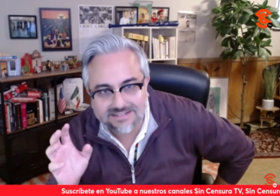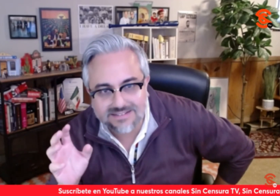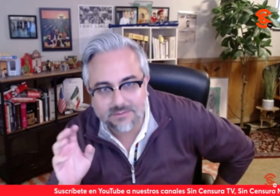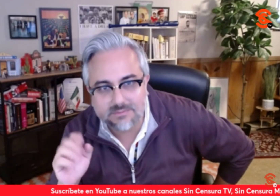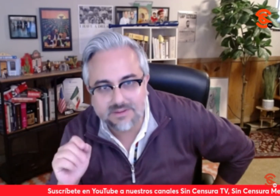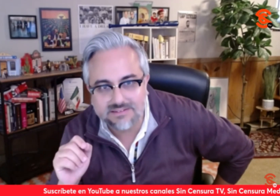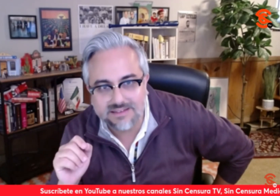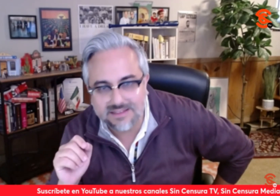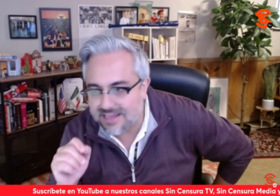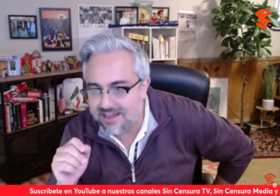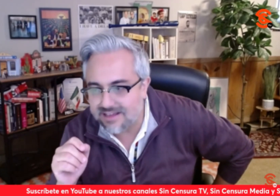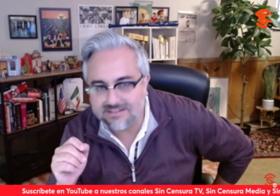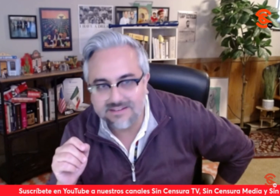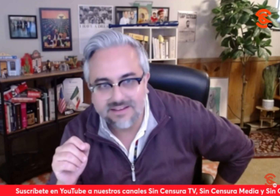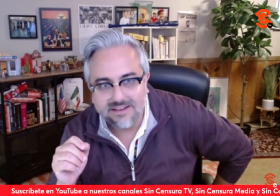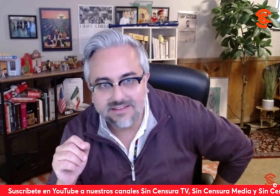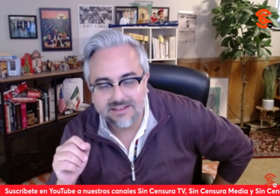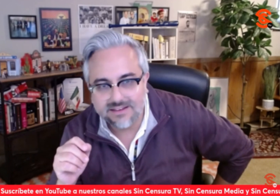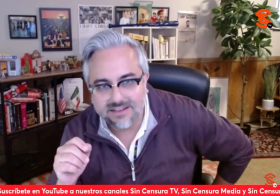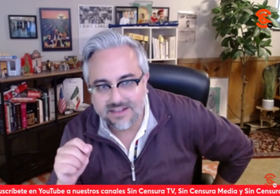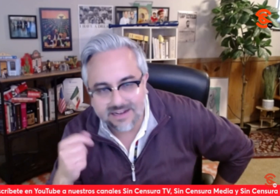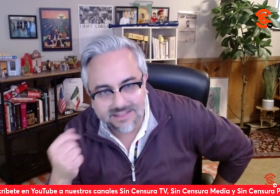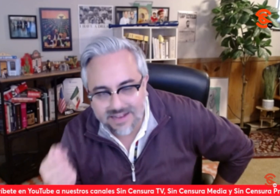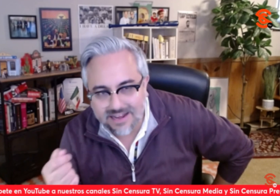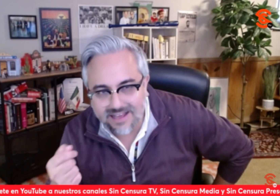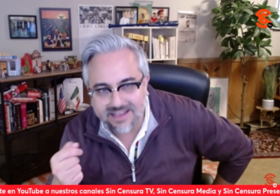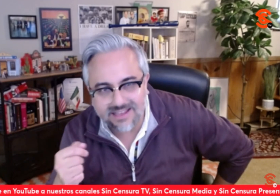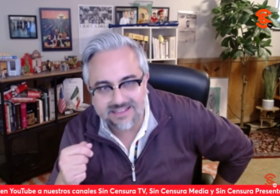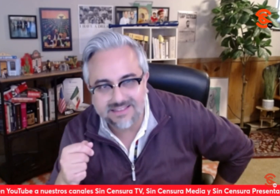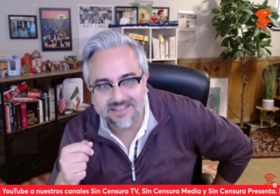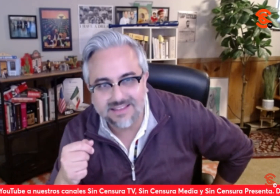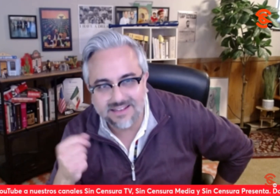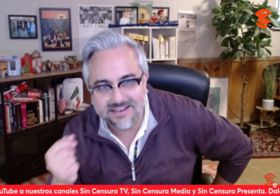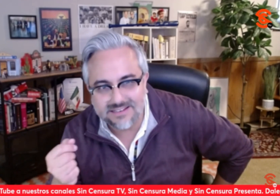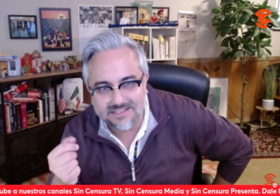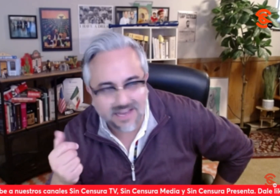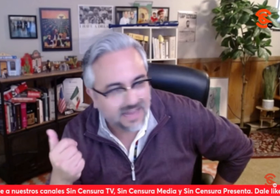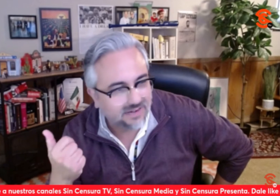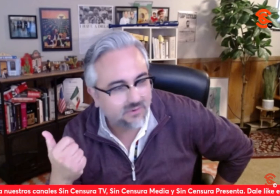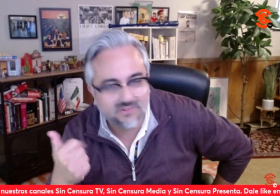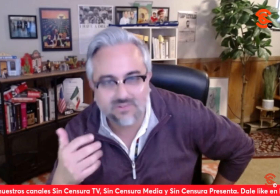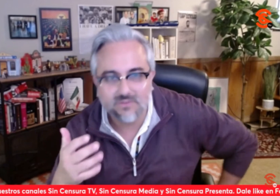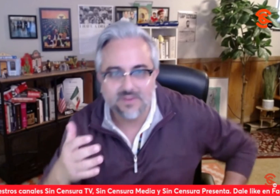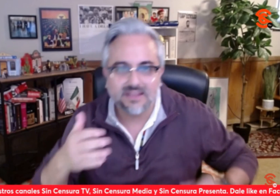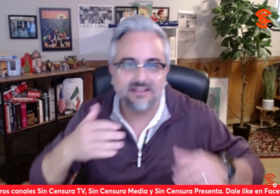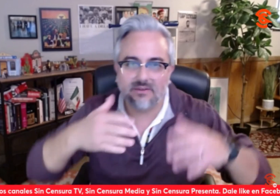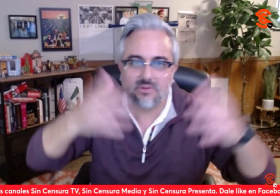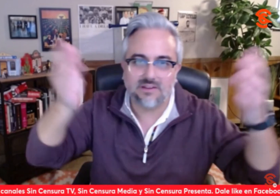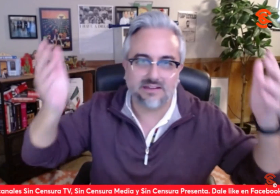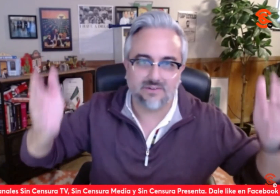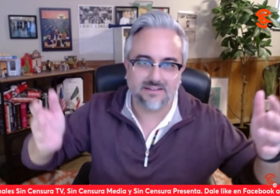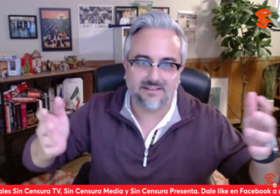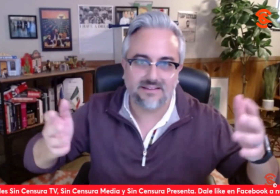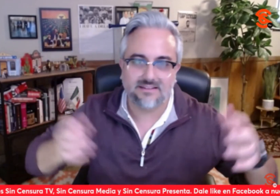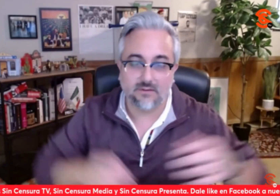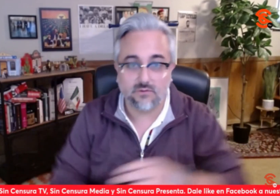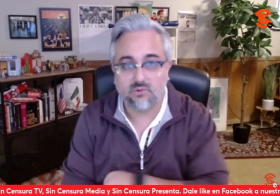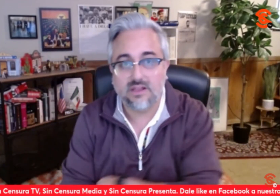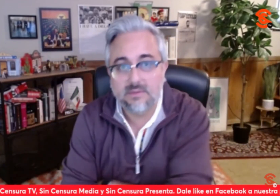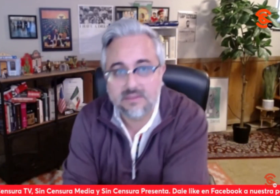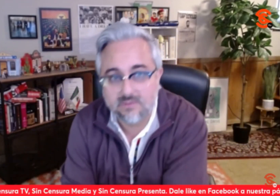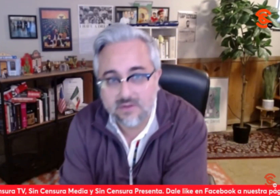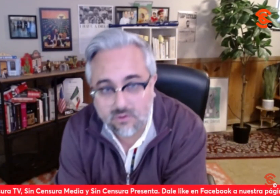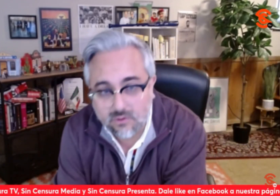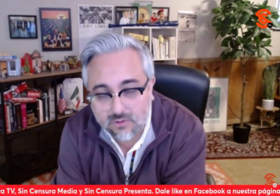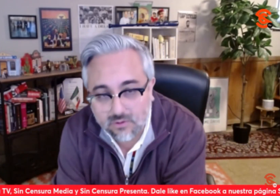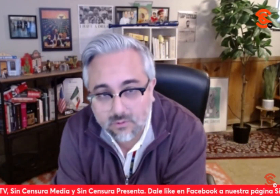en estas mismas ideas de querer agredir a la gente, de querer lincharlo. Hizo el pseudointelectual que